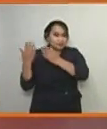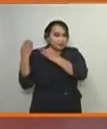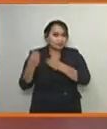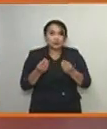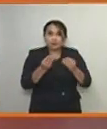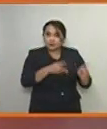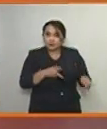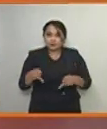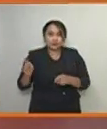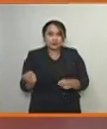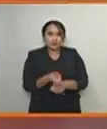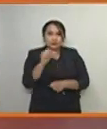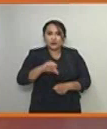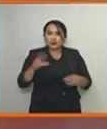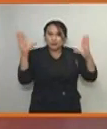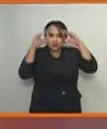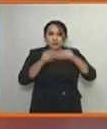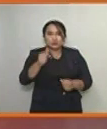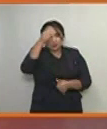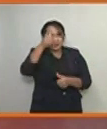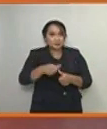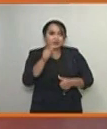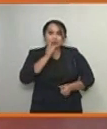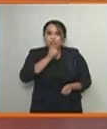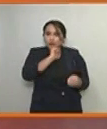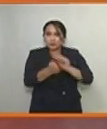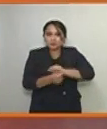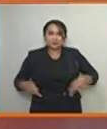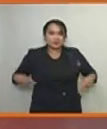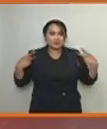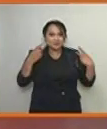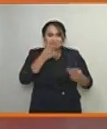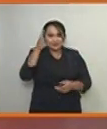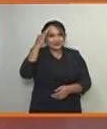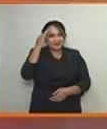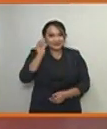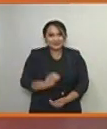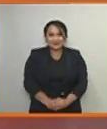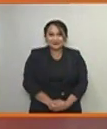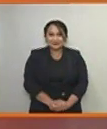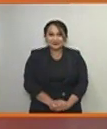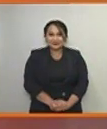los ganadores en esta noche y recuerda que el loto te cambia la vida y tu suerte lo sabe.